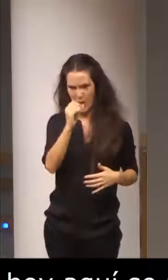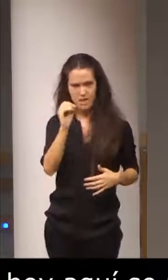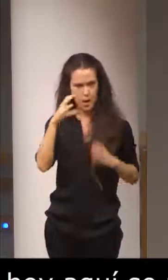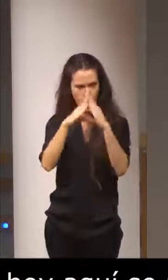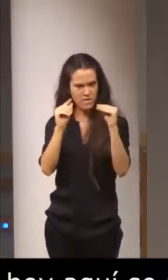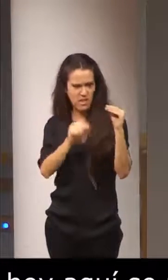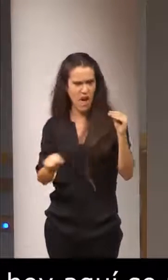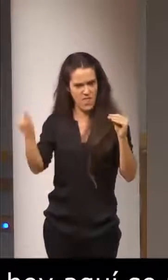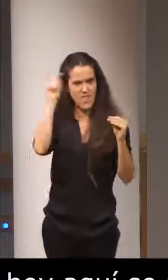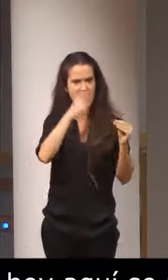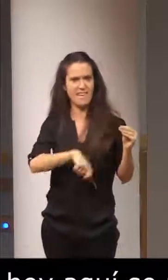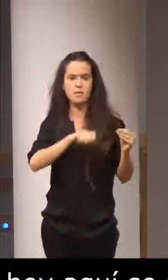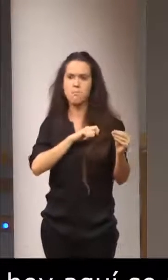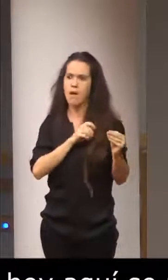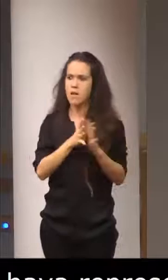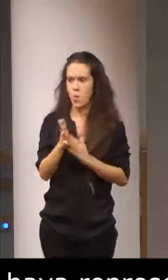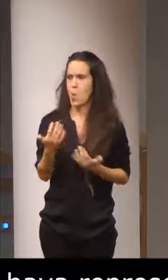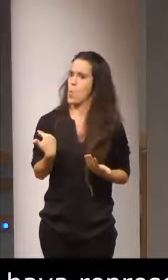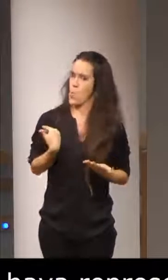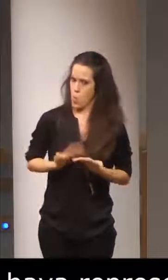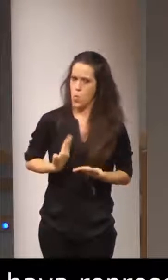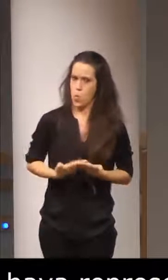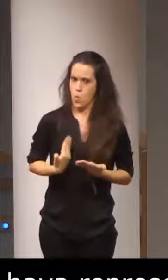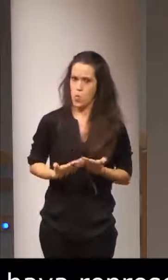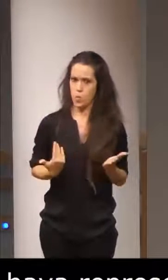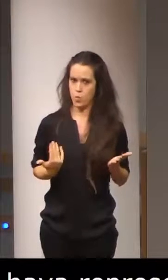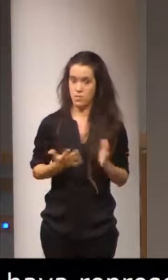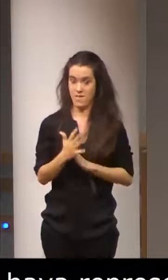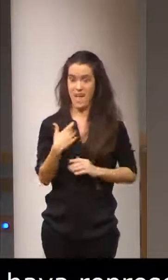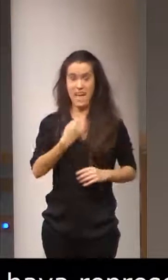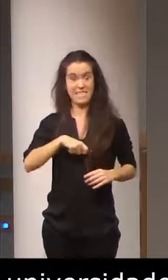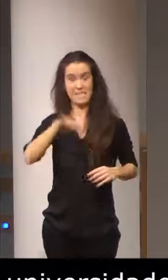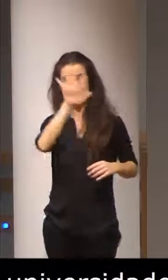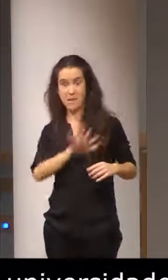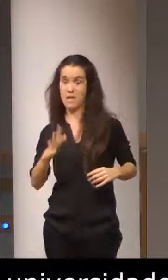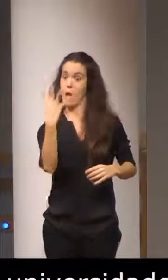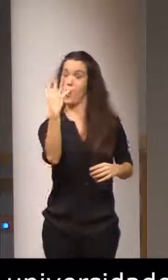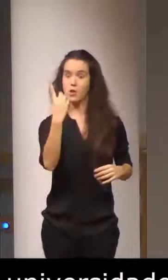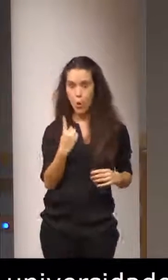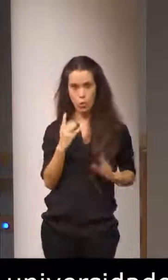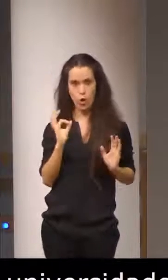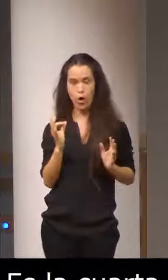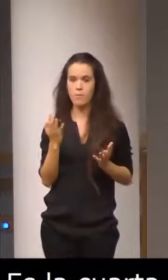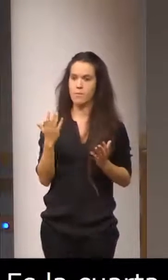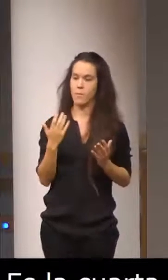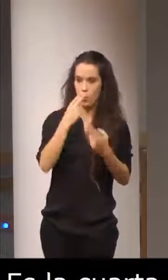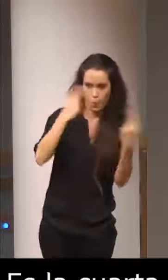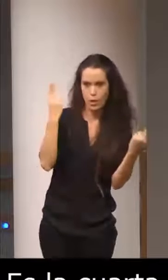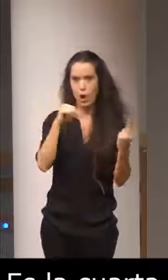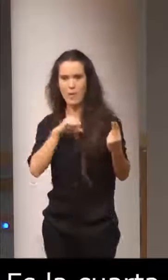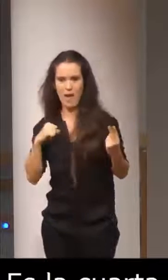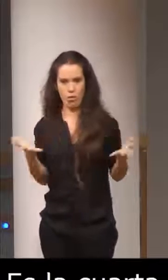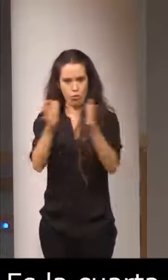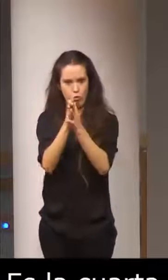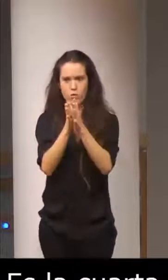españolas pues es muy revelador es la cuarta parte de las universidades que hay en España entre públicas y privadas es decir es un número ya